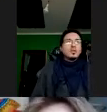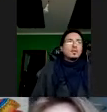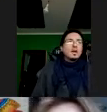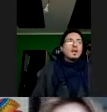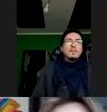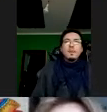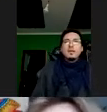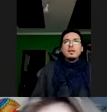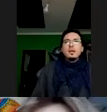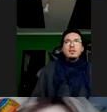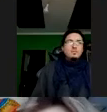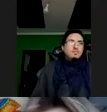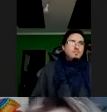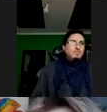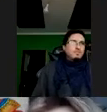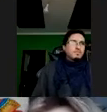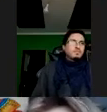profesor, dijo. A él dice que sí.